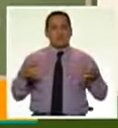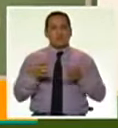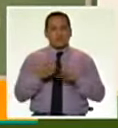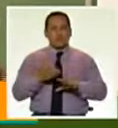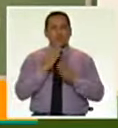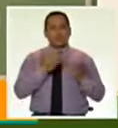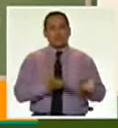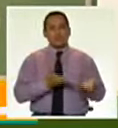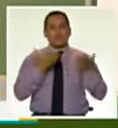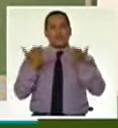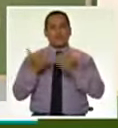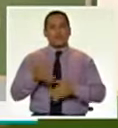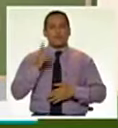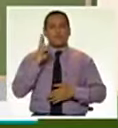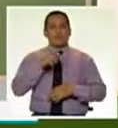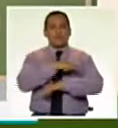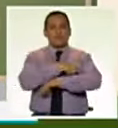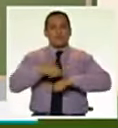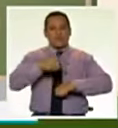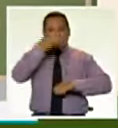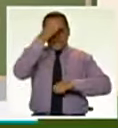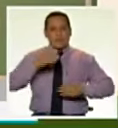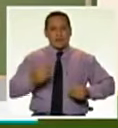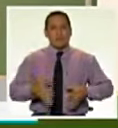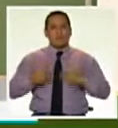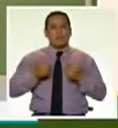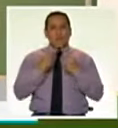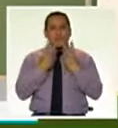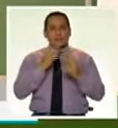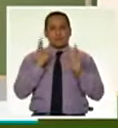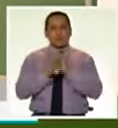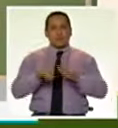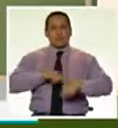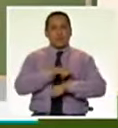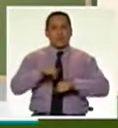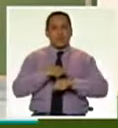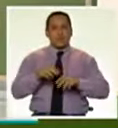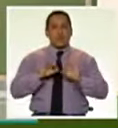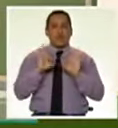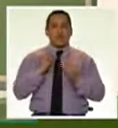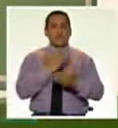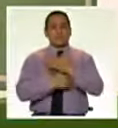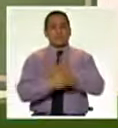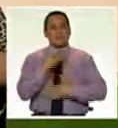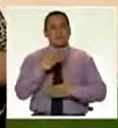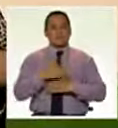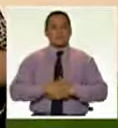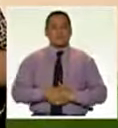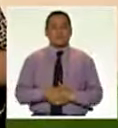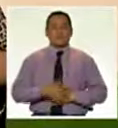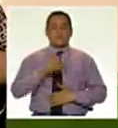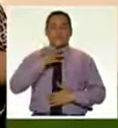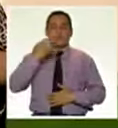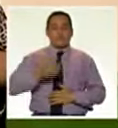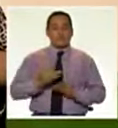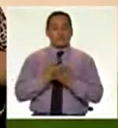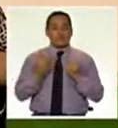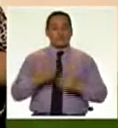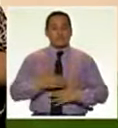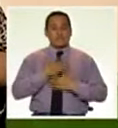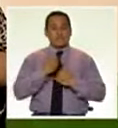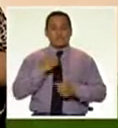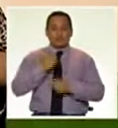enviamos donde los profesionales, para que puedan ver si es un retraso o una discapacidad. De verdad que es muy interesante